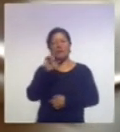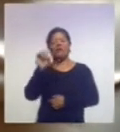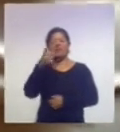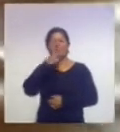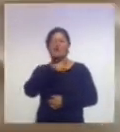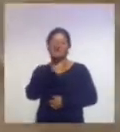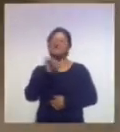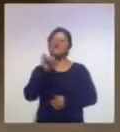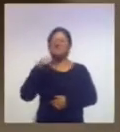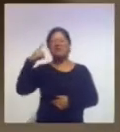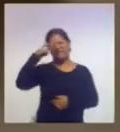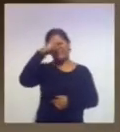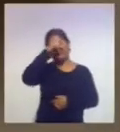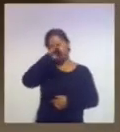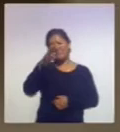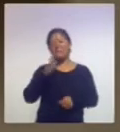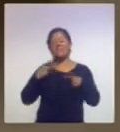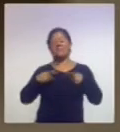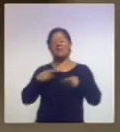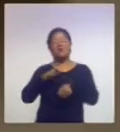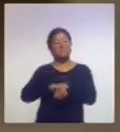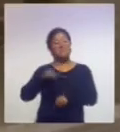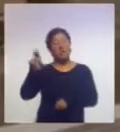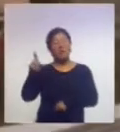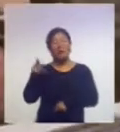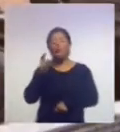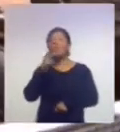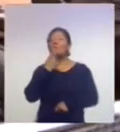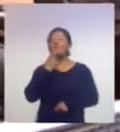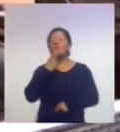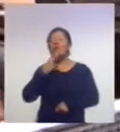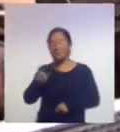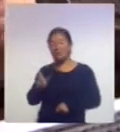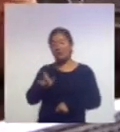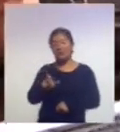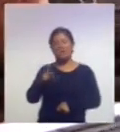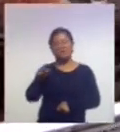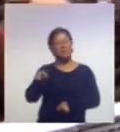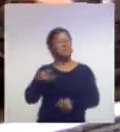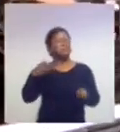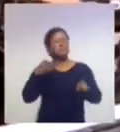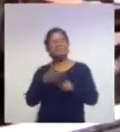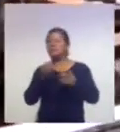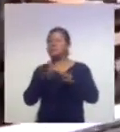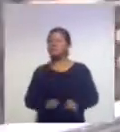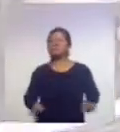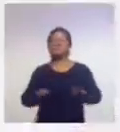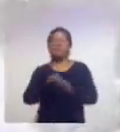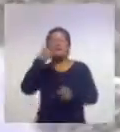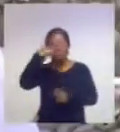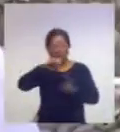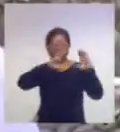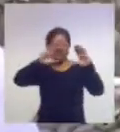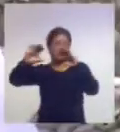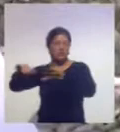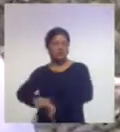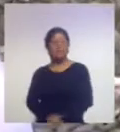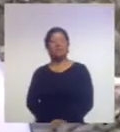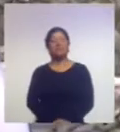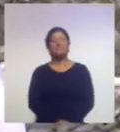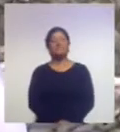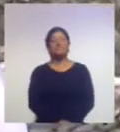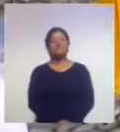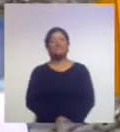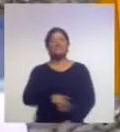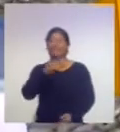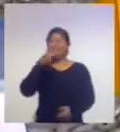adultas mayores al usar un cajero automático y que fueron determinantes para diseñar el prototipo. El principal obstáculo